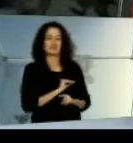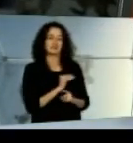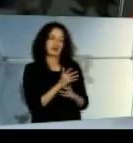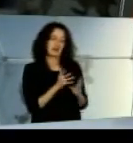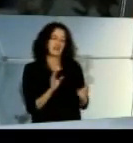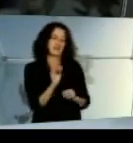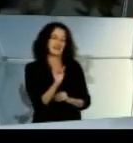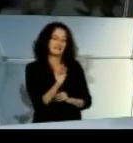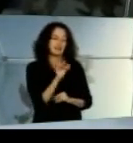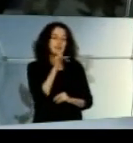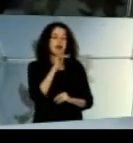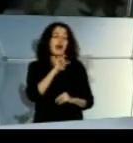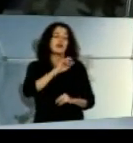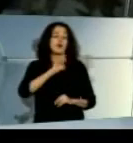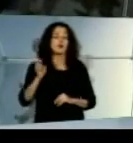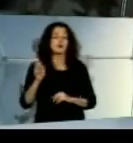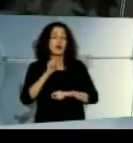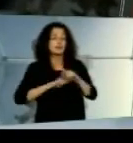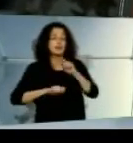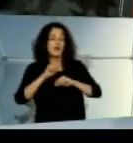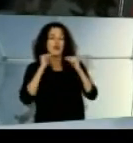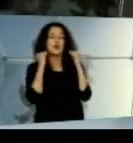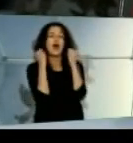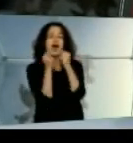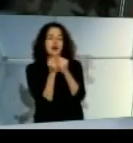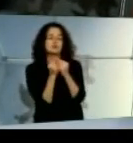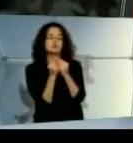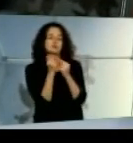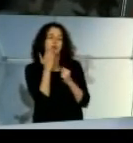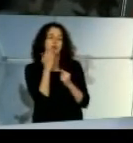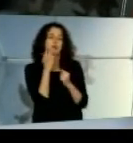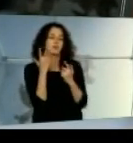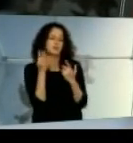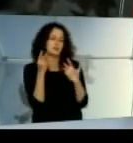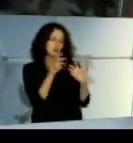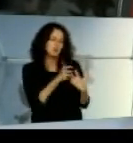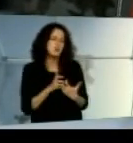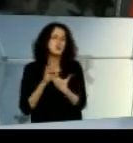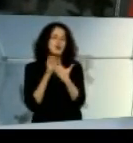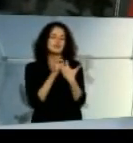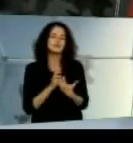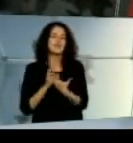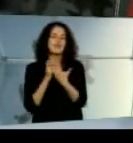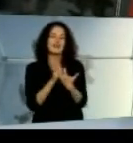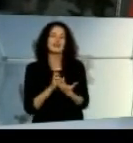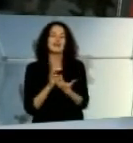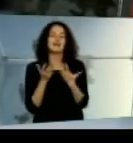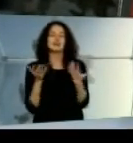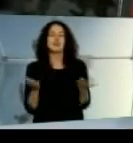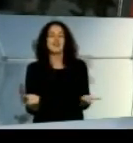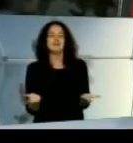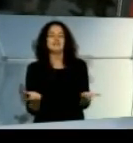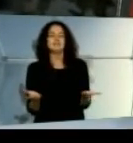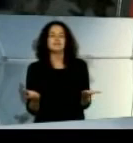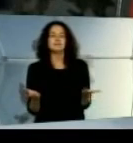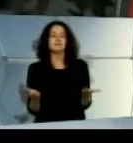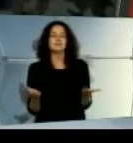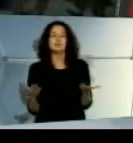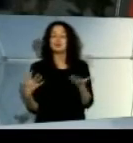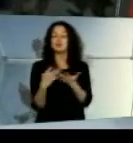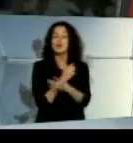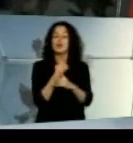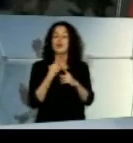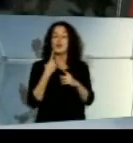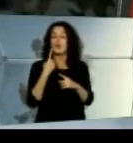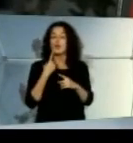quiero decir, otra asociación, que es Arasbus, por ejemplo, también muy luchadora, que es, y entonces, claro, todo el apoyo